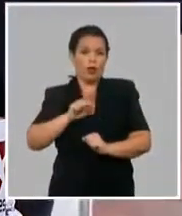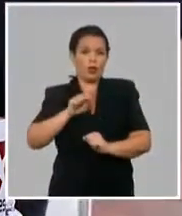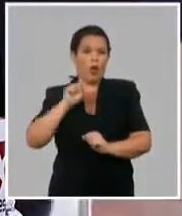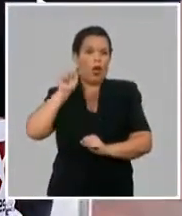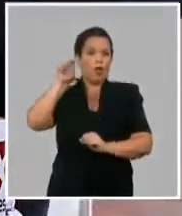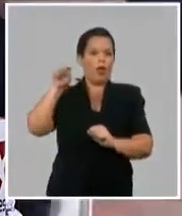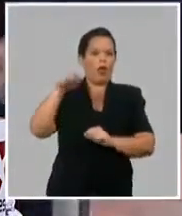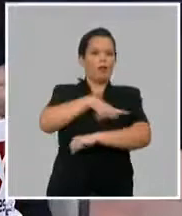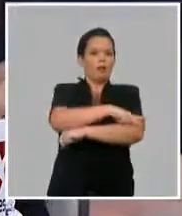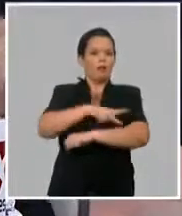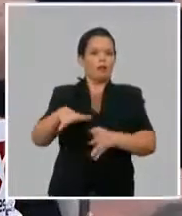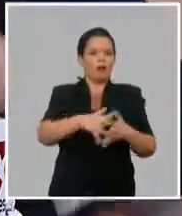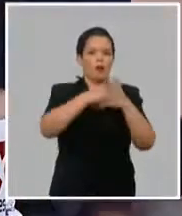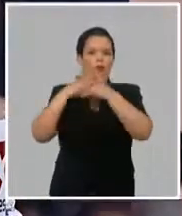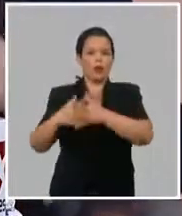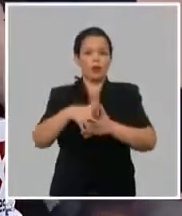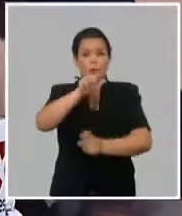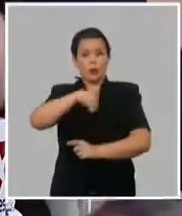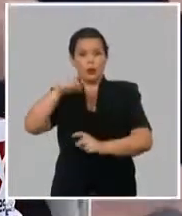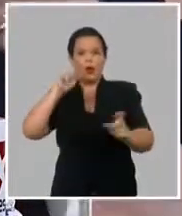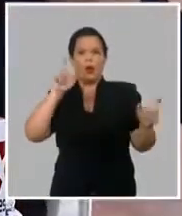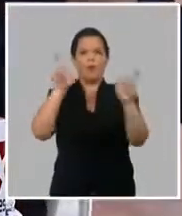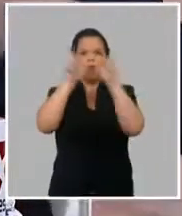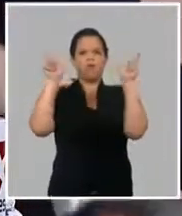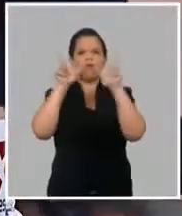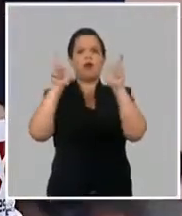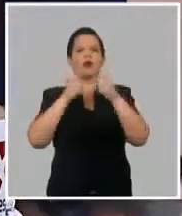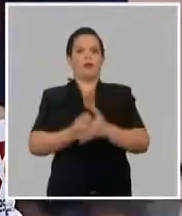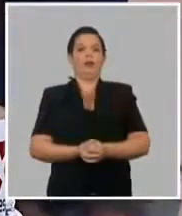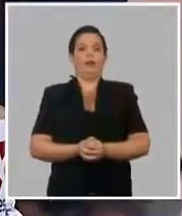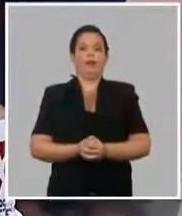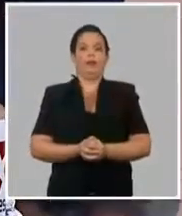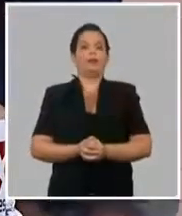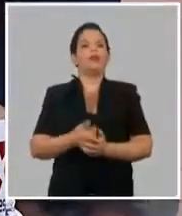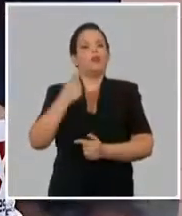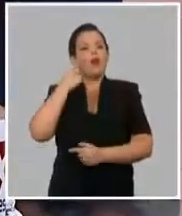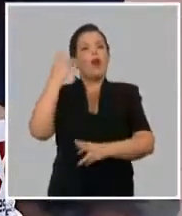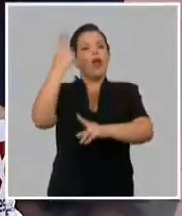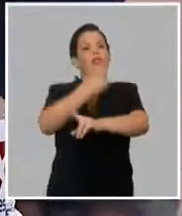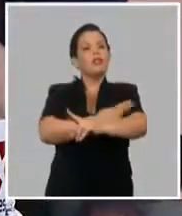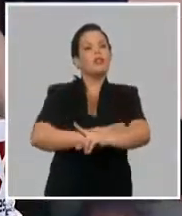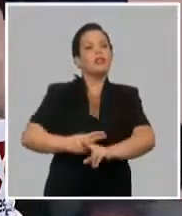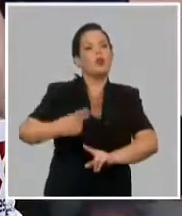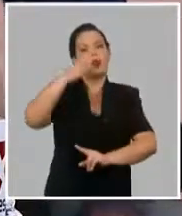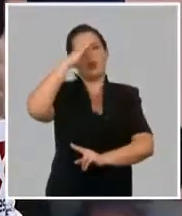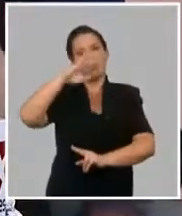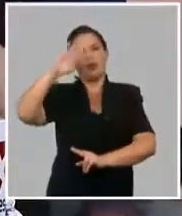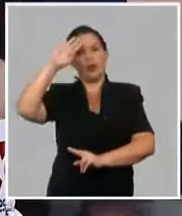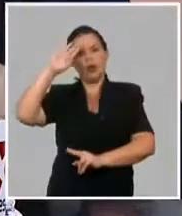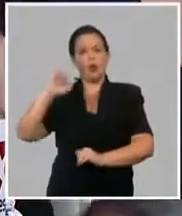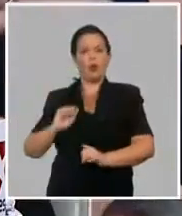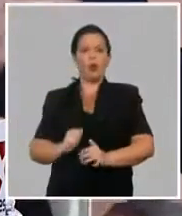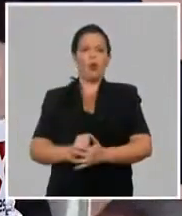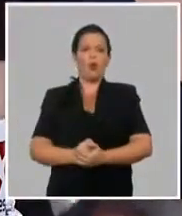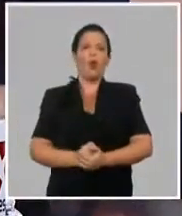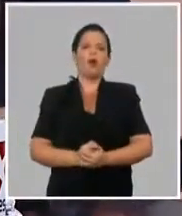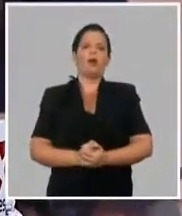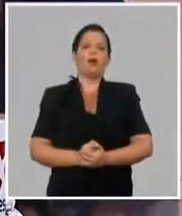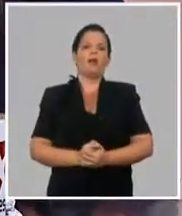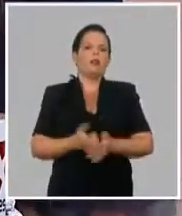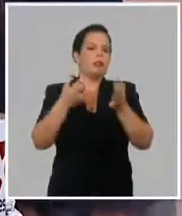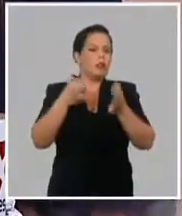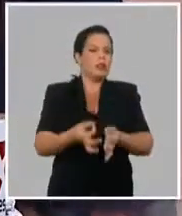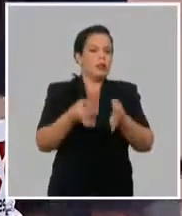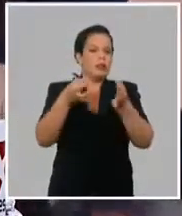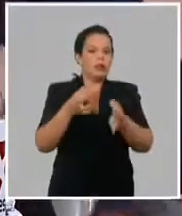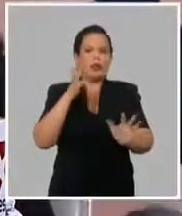precisamente por el por el desempeño y el historial de cuba en un tema tan sensible como la protección